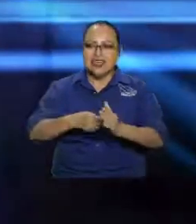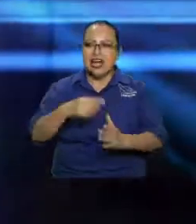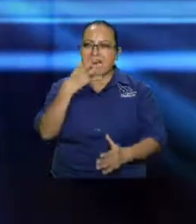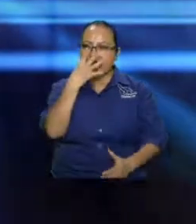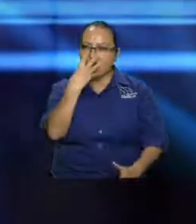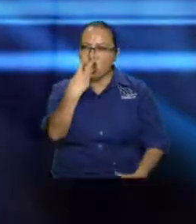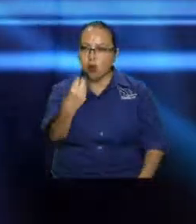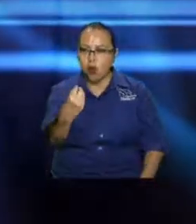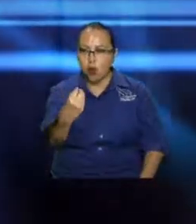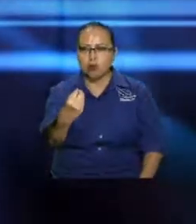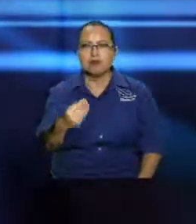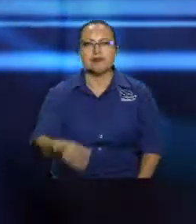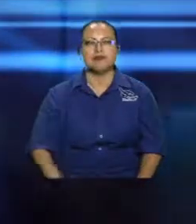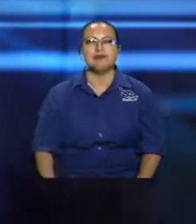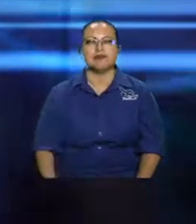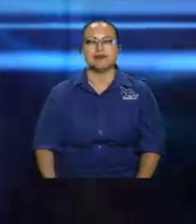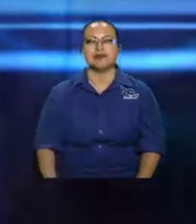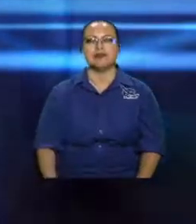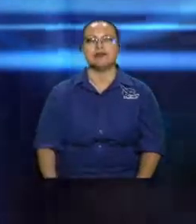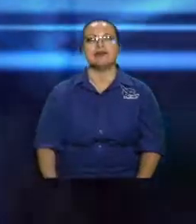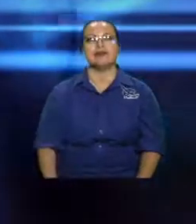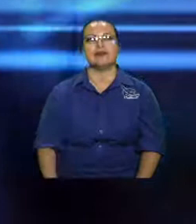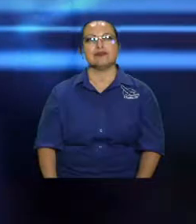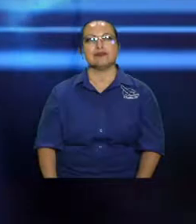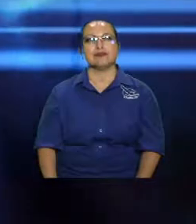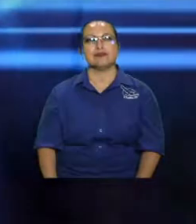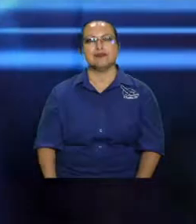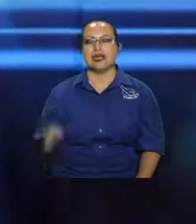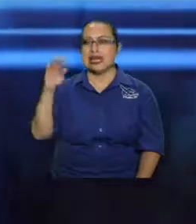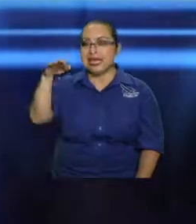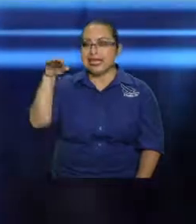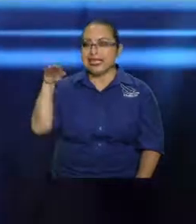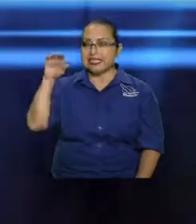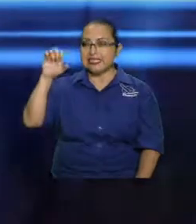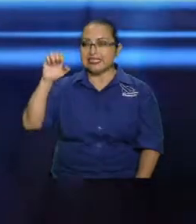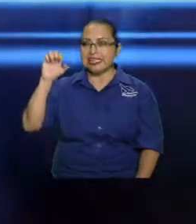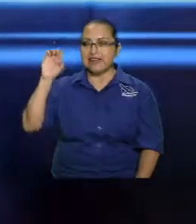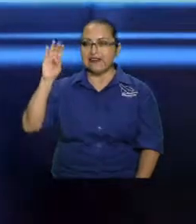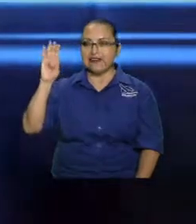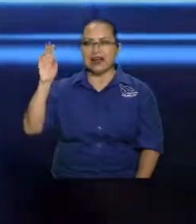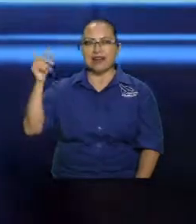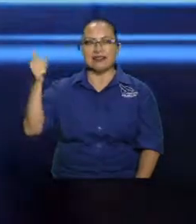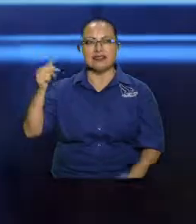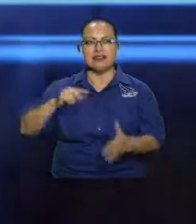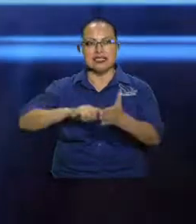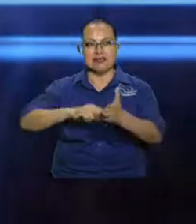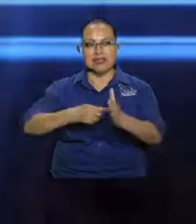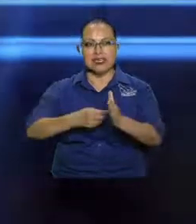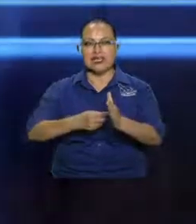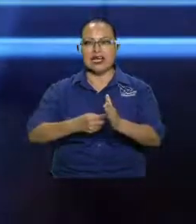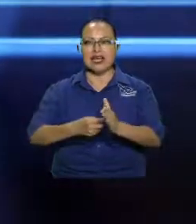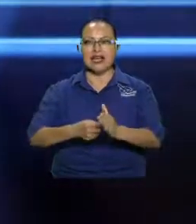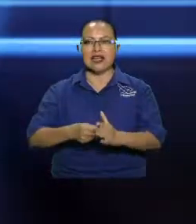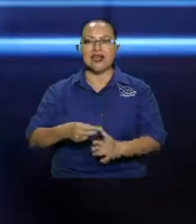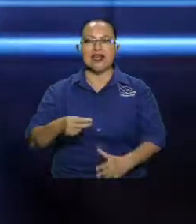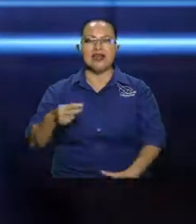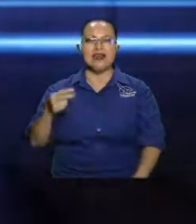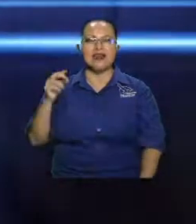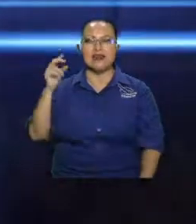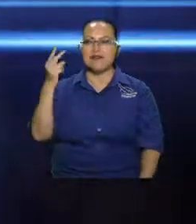Esos son los primeros 2 reyes, las primeras potestades que mató sobrenaturalmente. Seba quiere decir